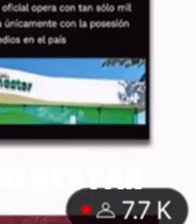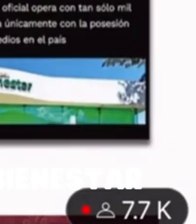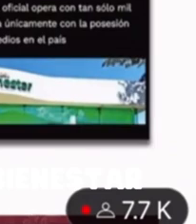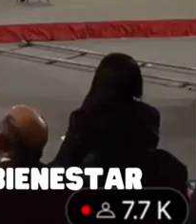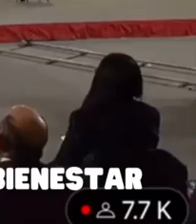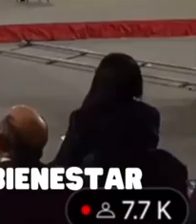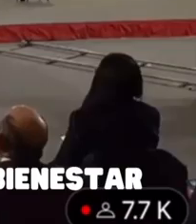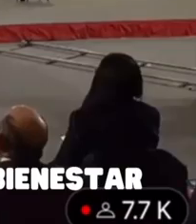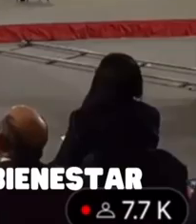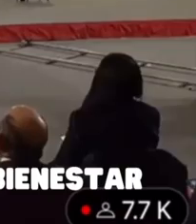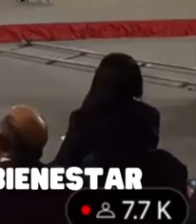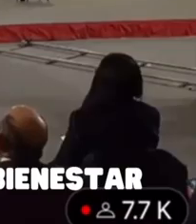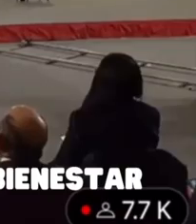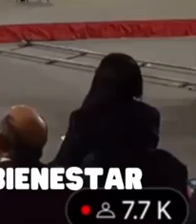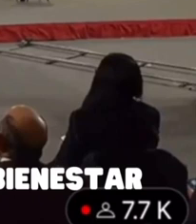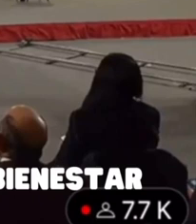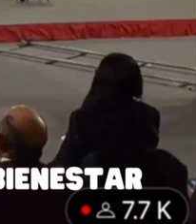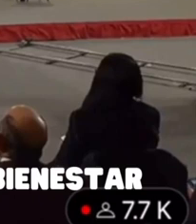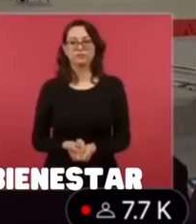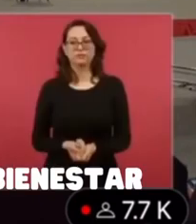por